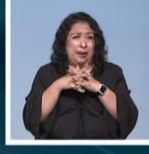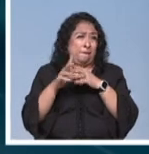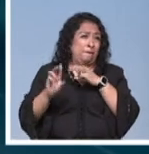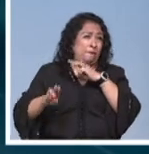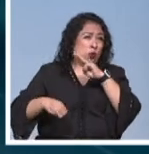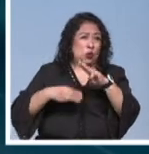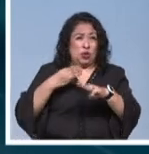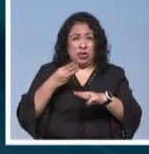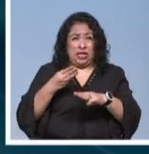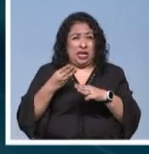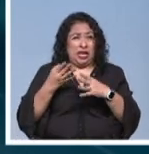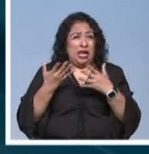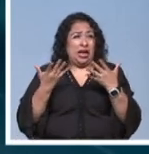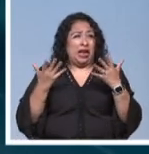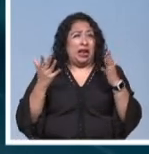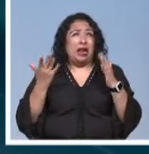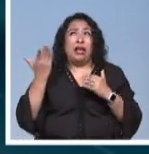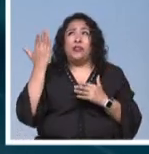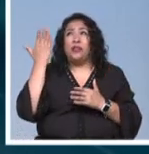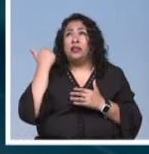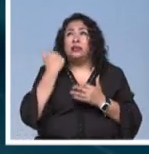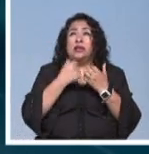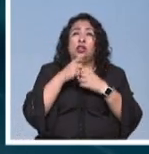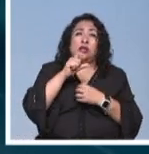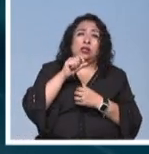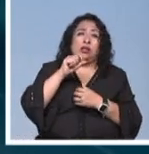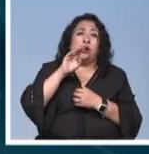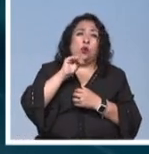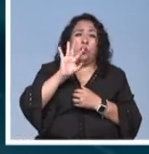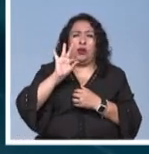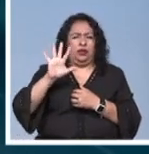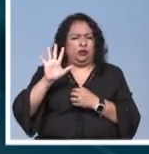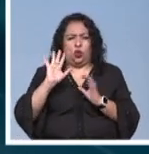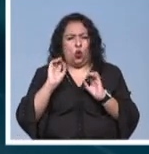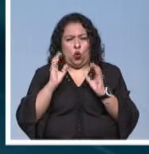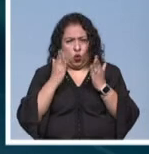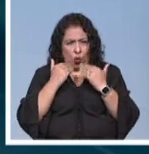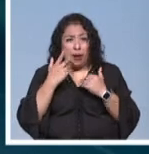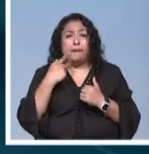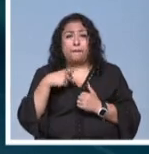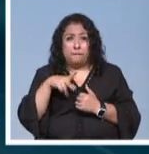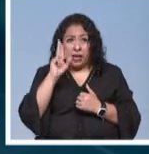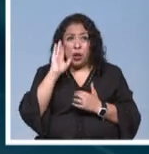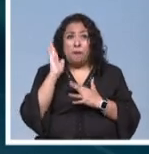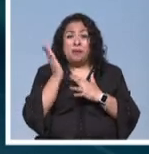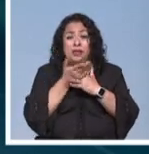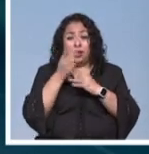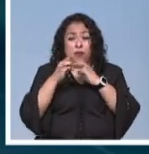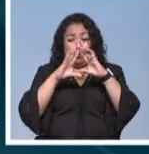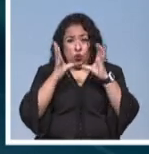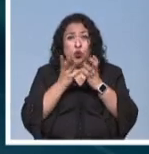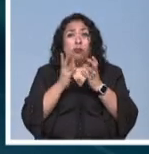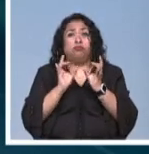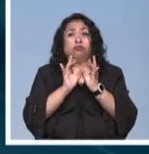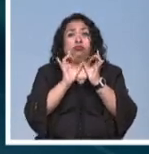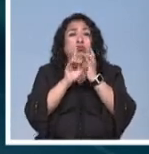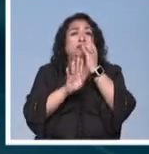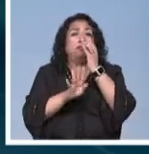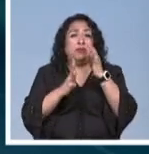mundial como hubo entre el año 39 y 45, pero de hecho la mitad del planeta está en situación de